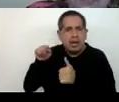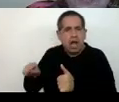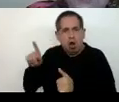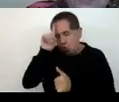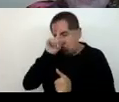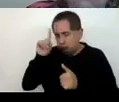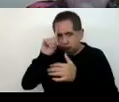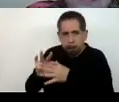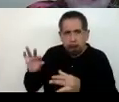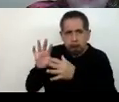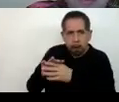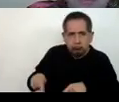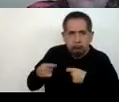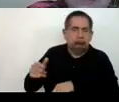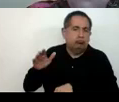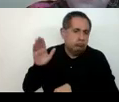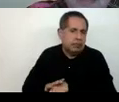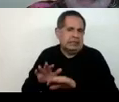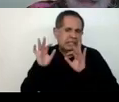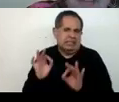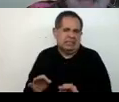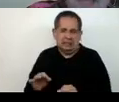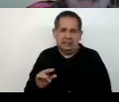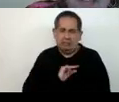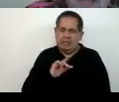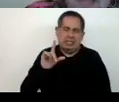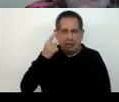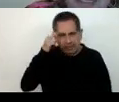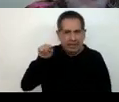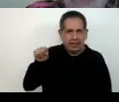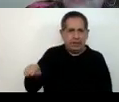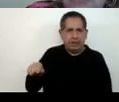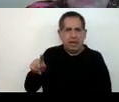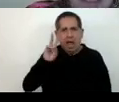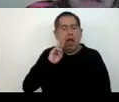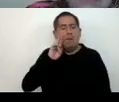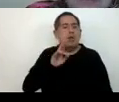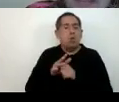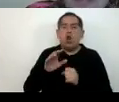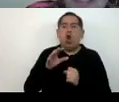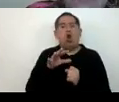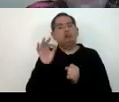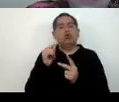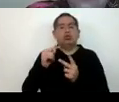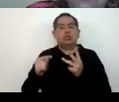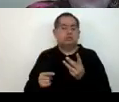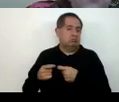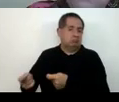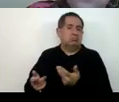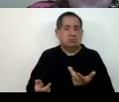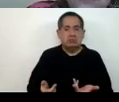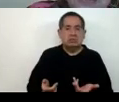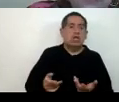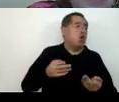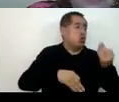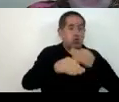orientación más adecuada y más especializada y vean cuáles son las alternativas que tienen, porque no todo el